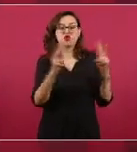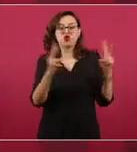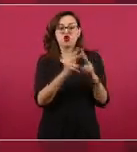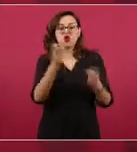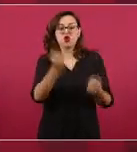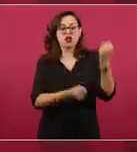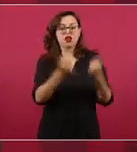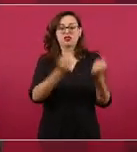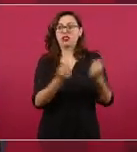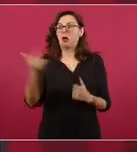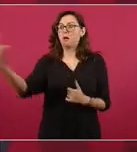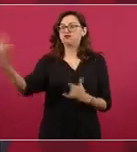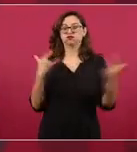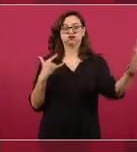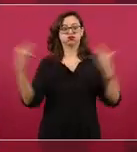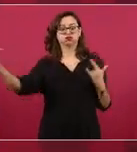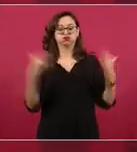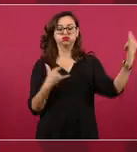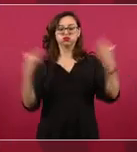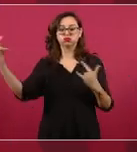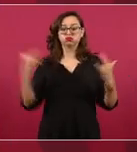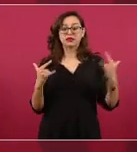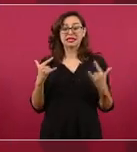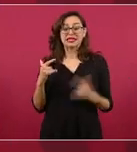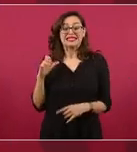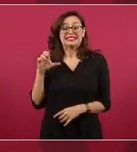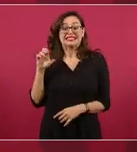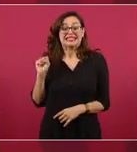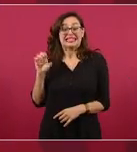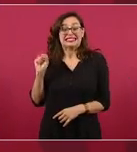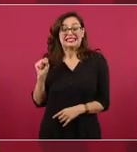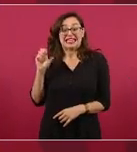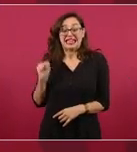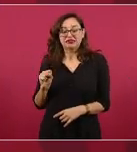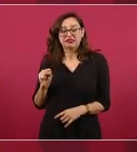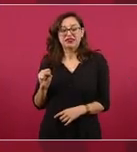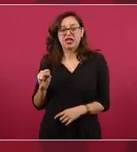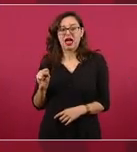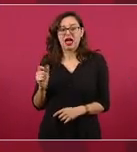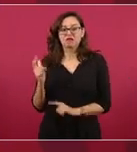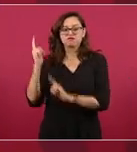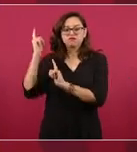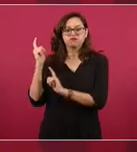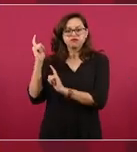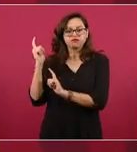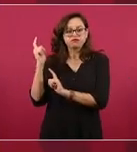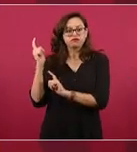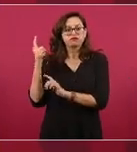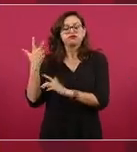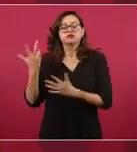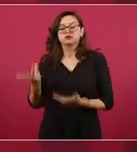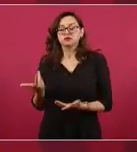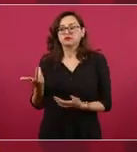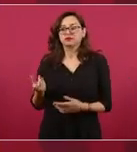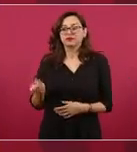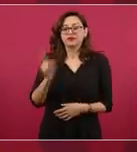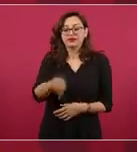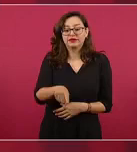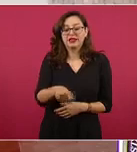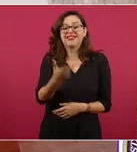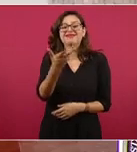El encargado del operativo, con mucho aplomo, pide apoyo.